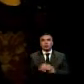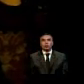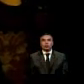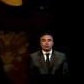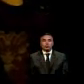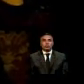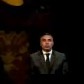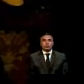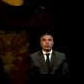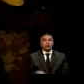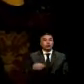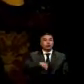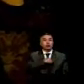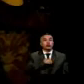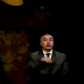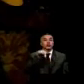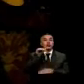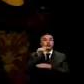como ecuatorianos,